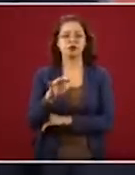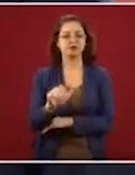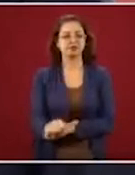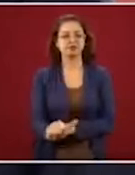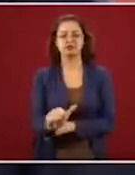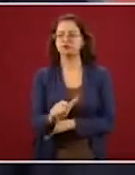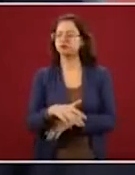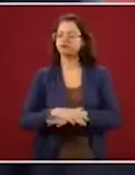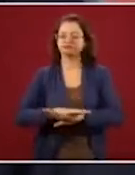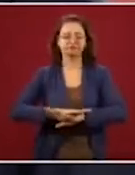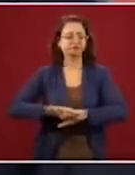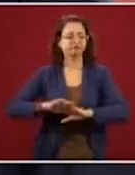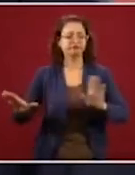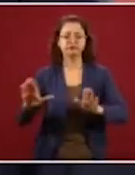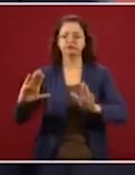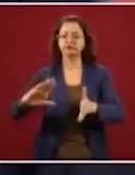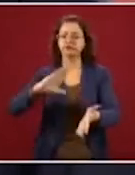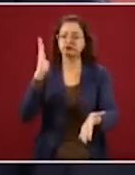de sencillo, se acabó